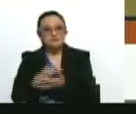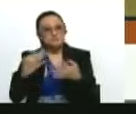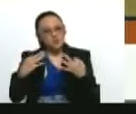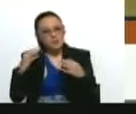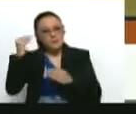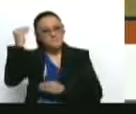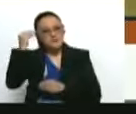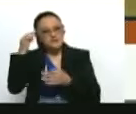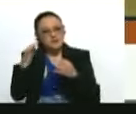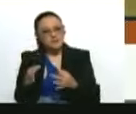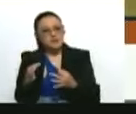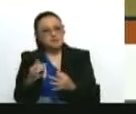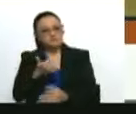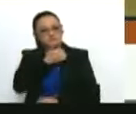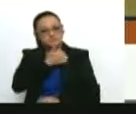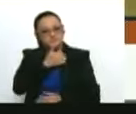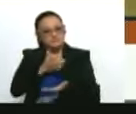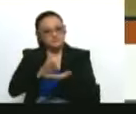cabeza fría, pie de plomo.